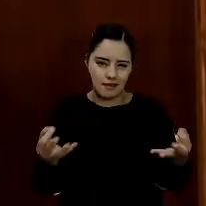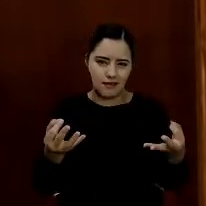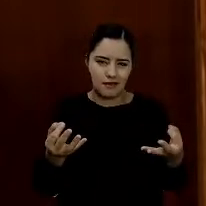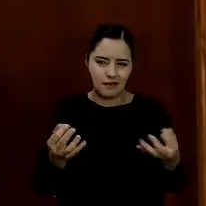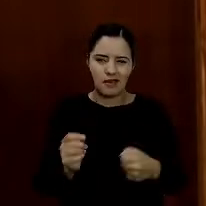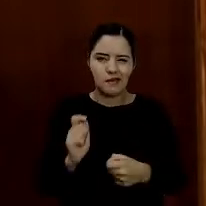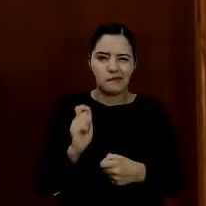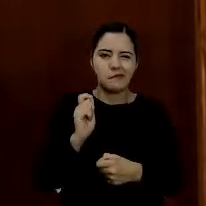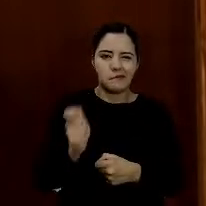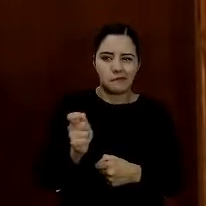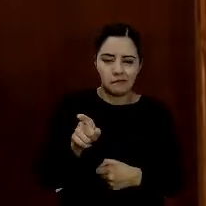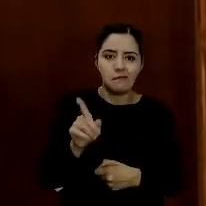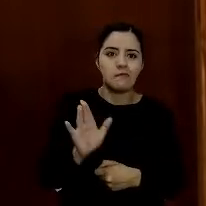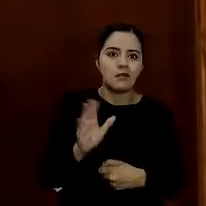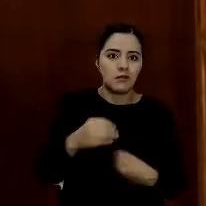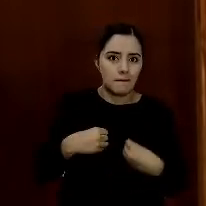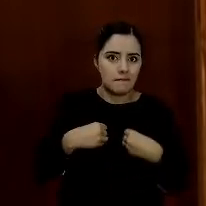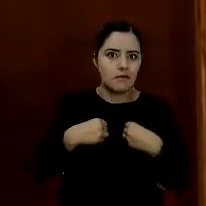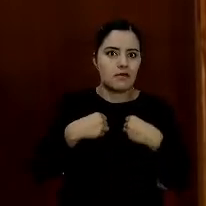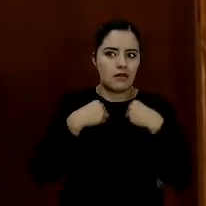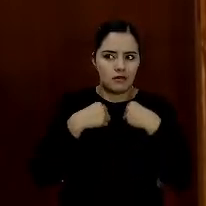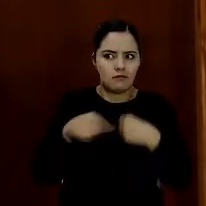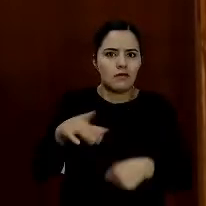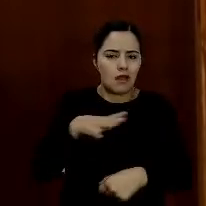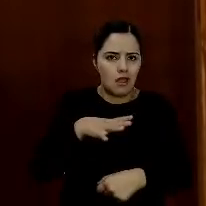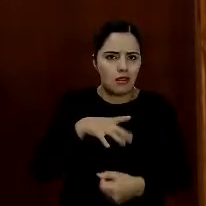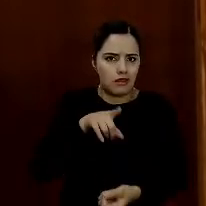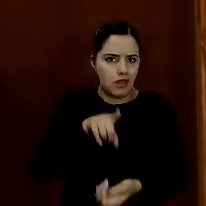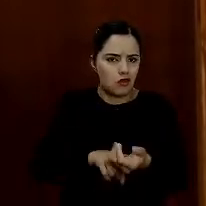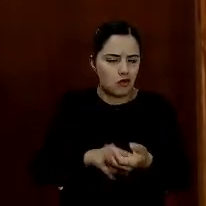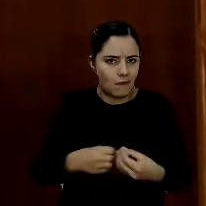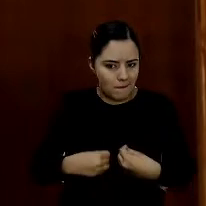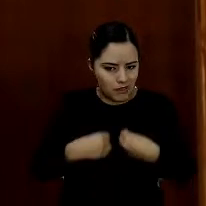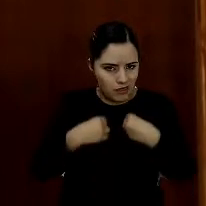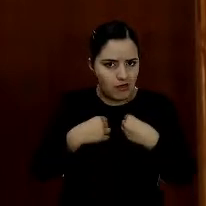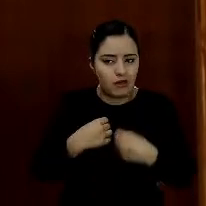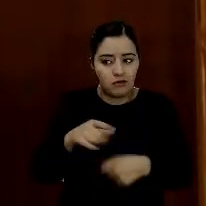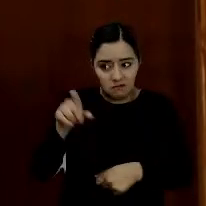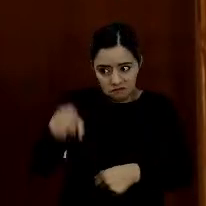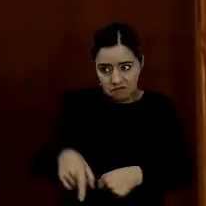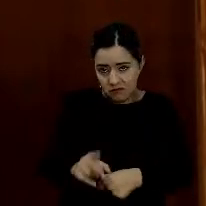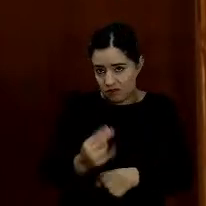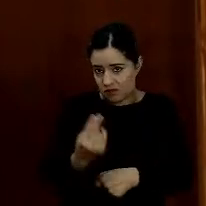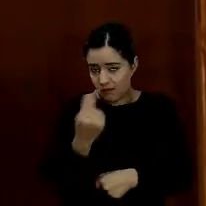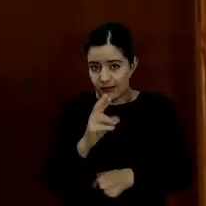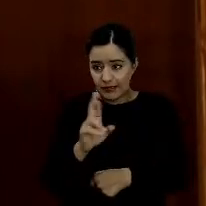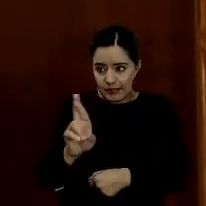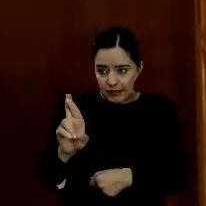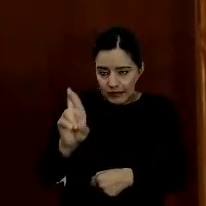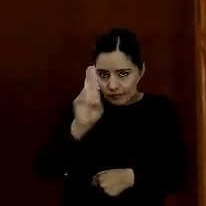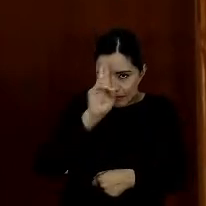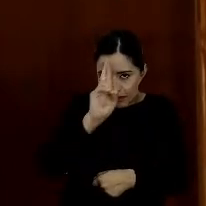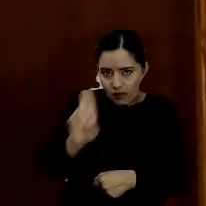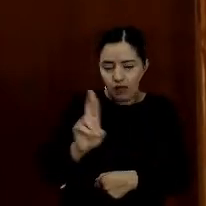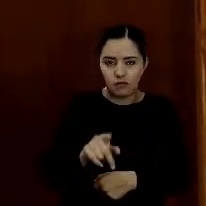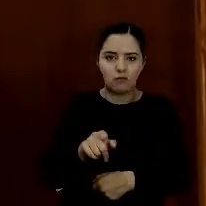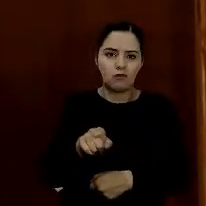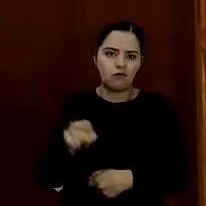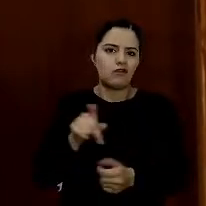vivo, como sujeto de dignidad y de derechos, con